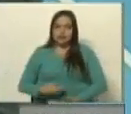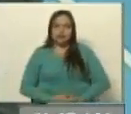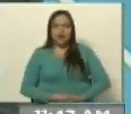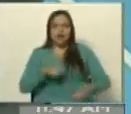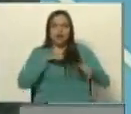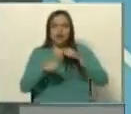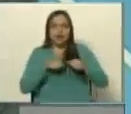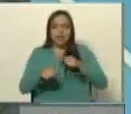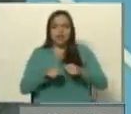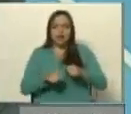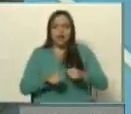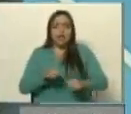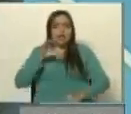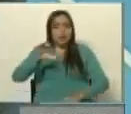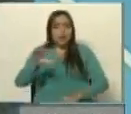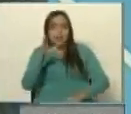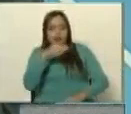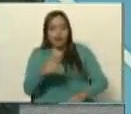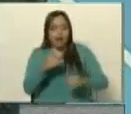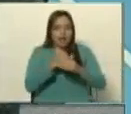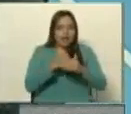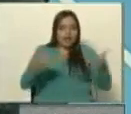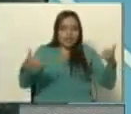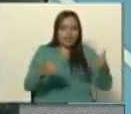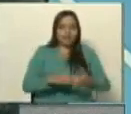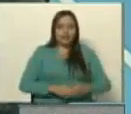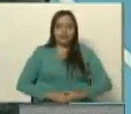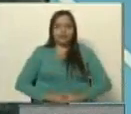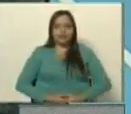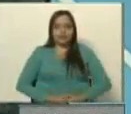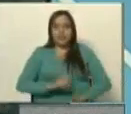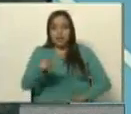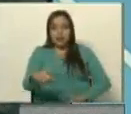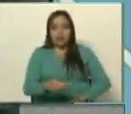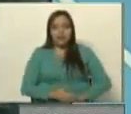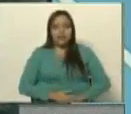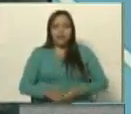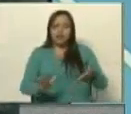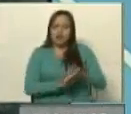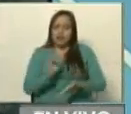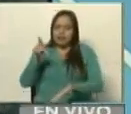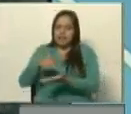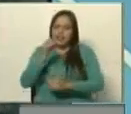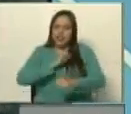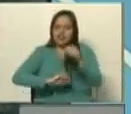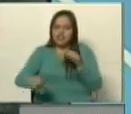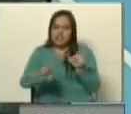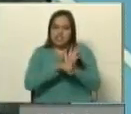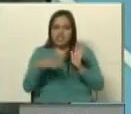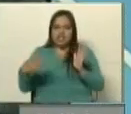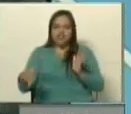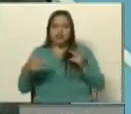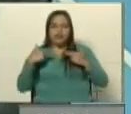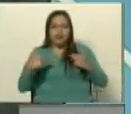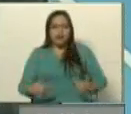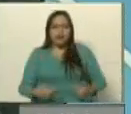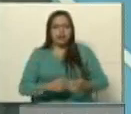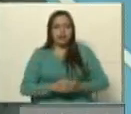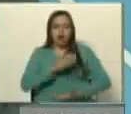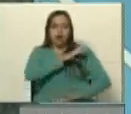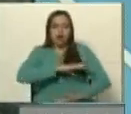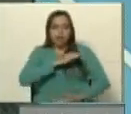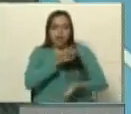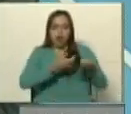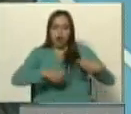Movimiento de los Países No Alineados. Lo damos permanentemente a través de nuestra presencia en defensa de los derechos humanos en el Consejo de Derechos Humanos de las Naciones